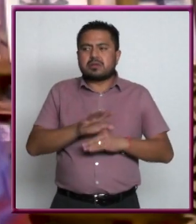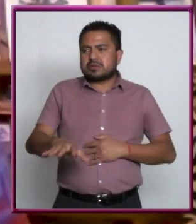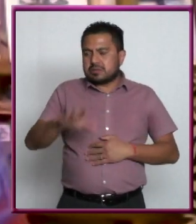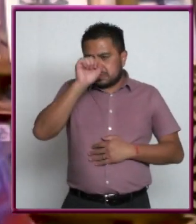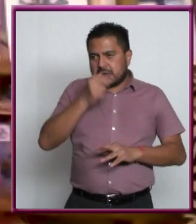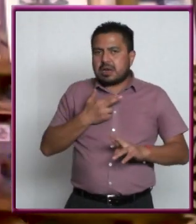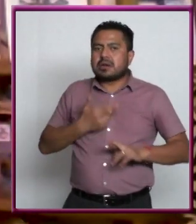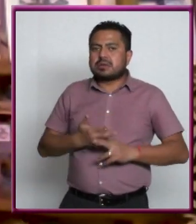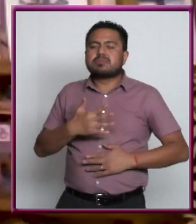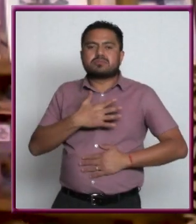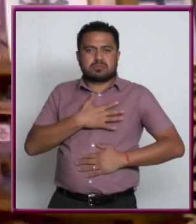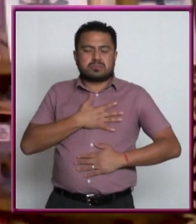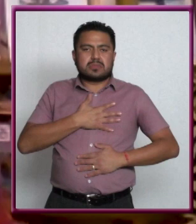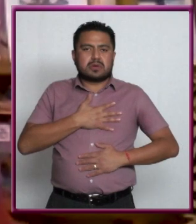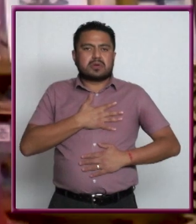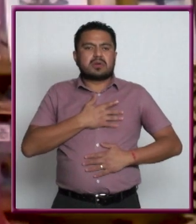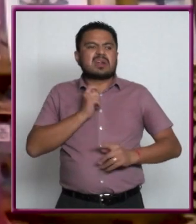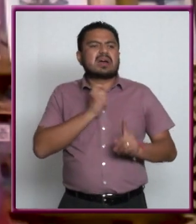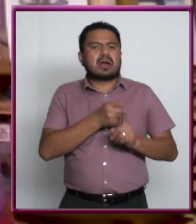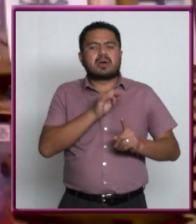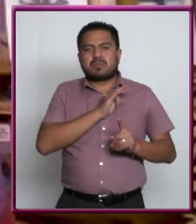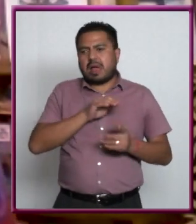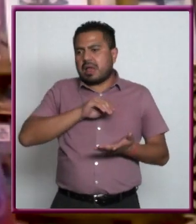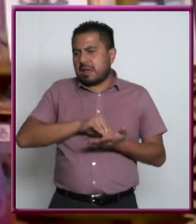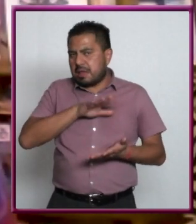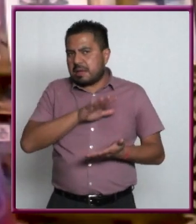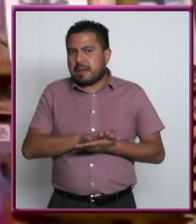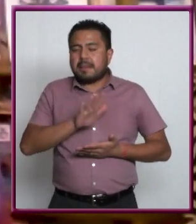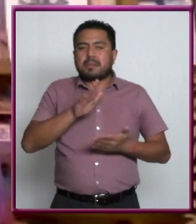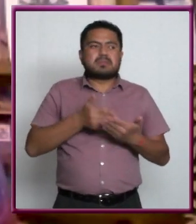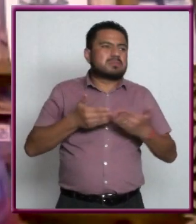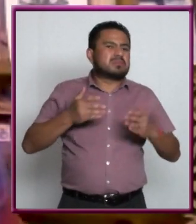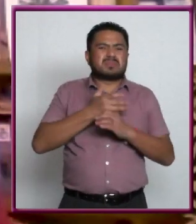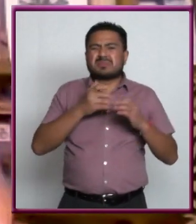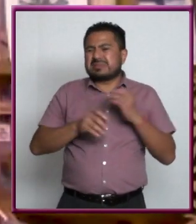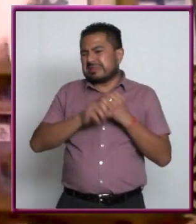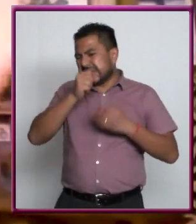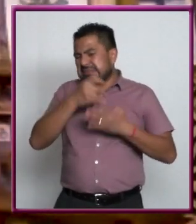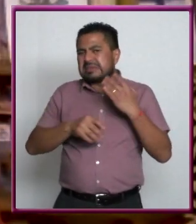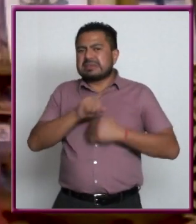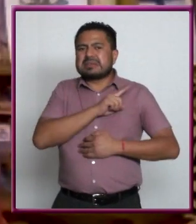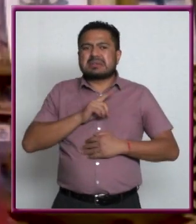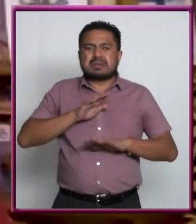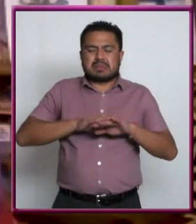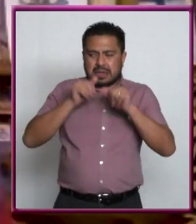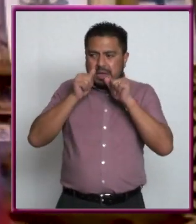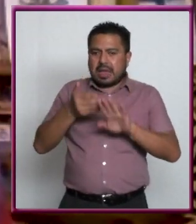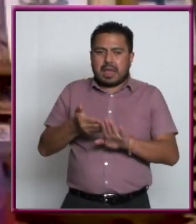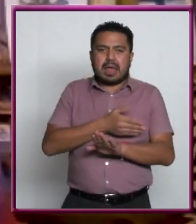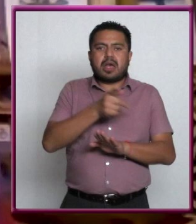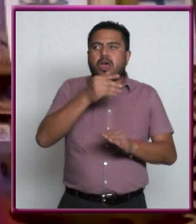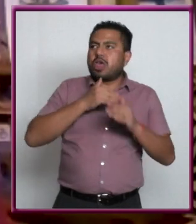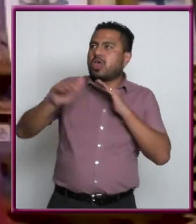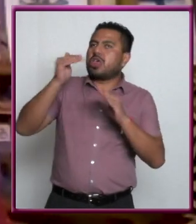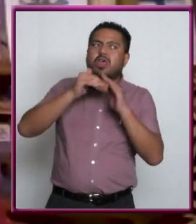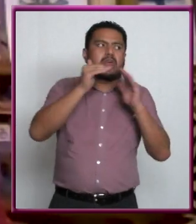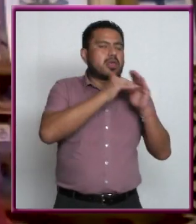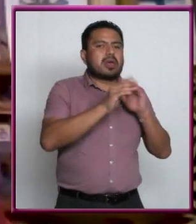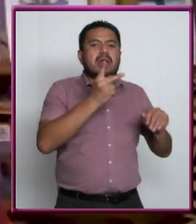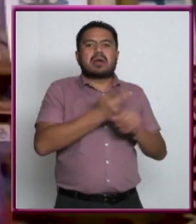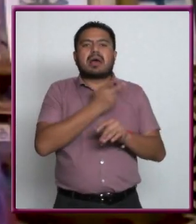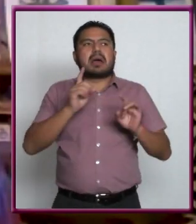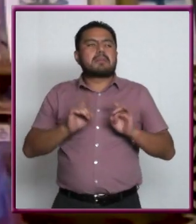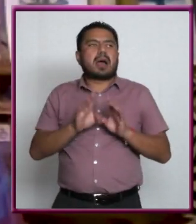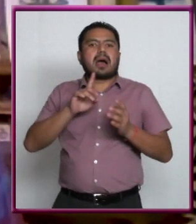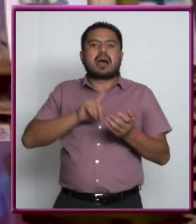que asumir, ¿no? las posibilidades que puedan existir. Entonces son muchas cosas que hay que contemplar antes de mandar las fotos,